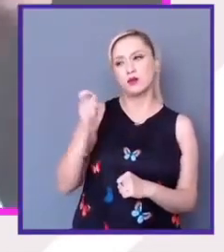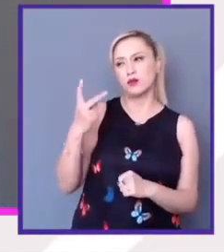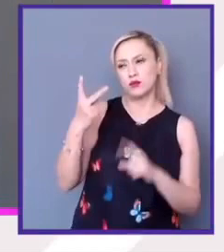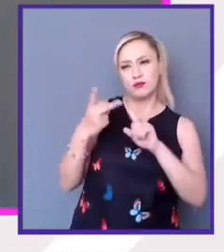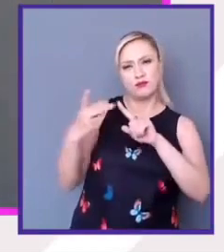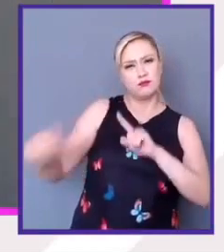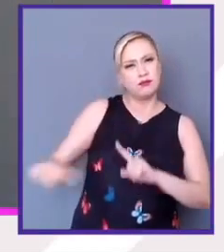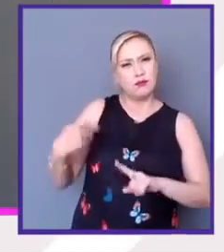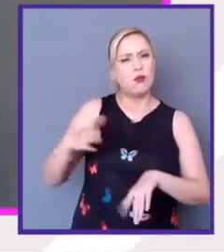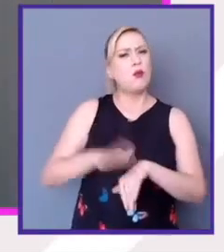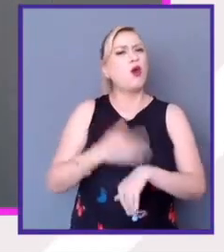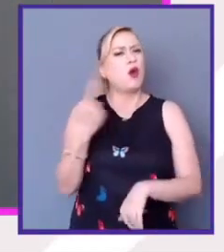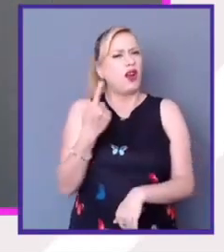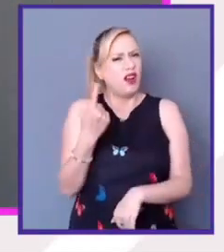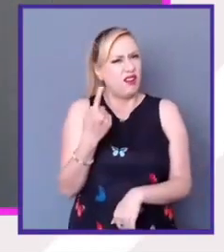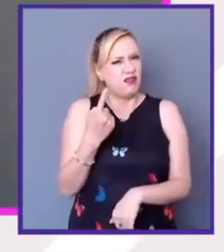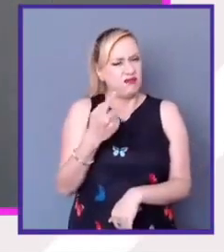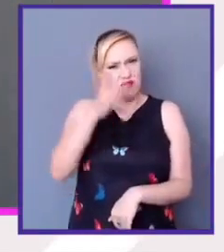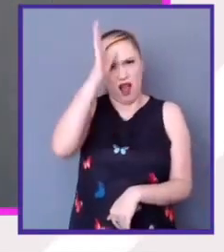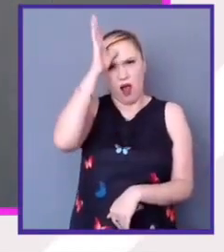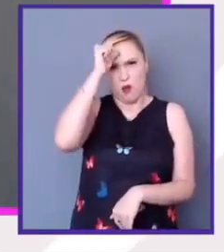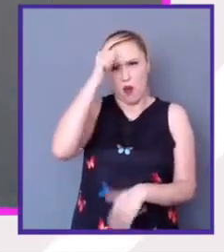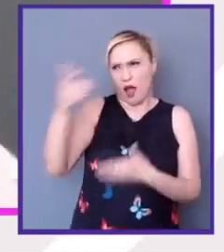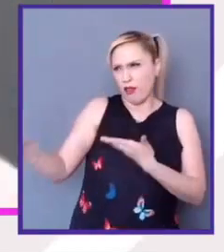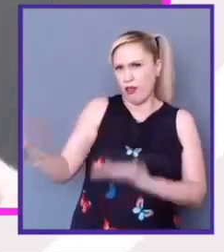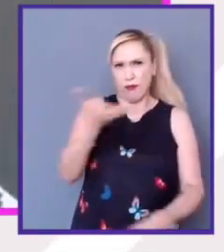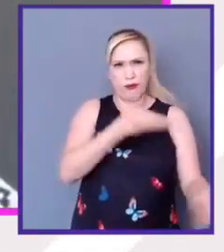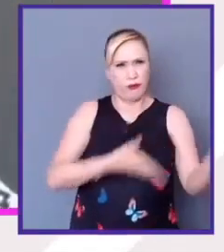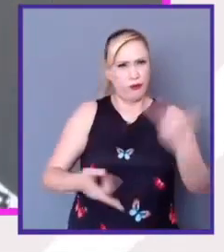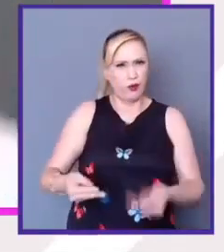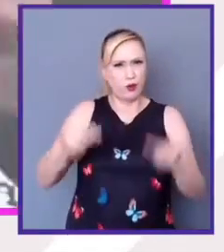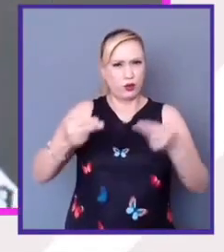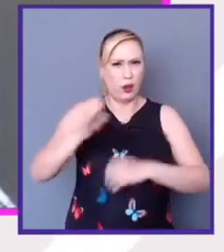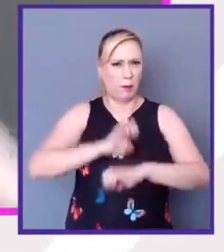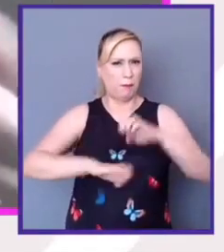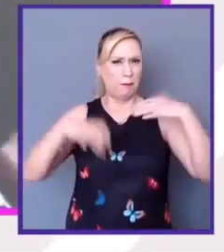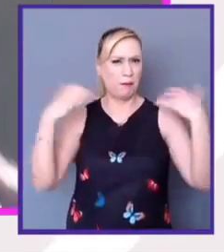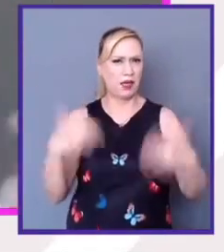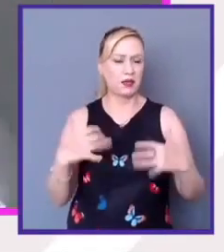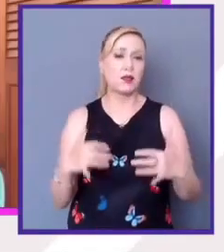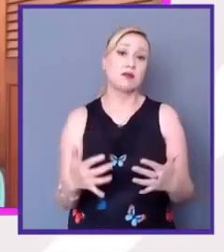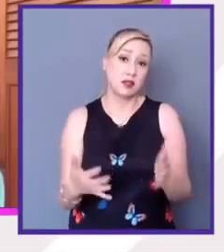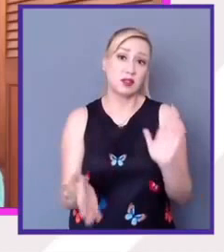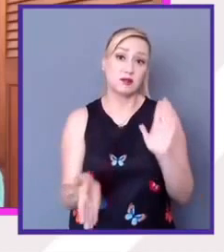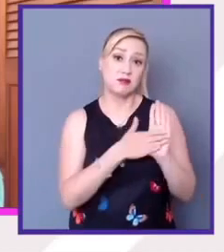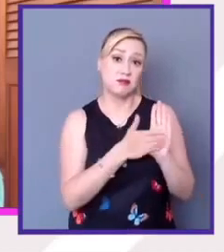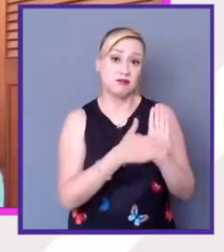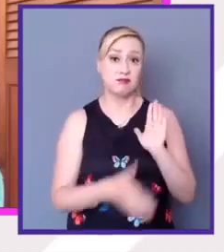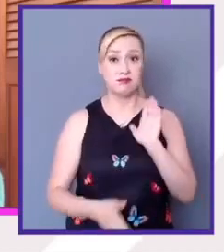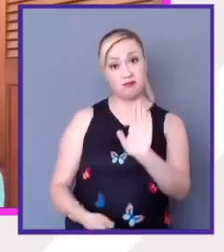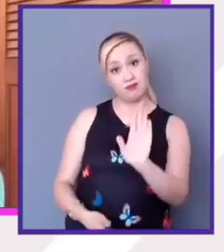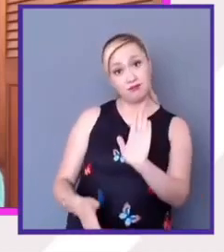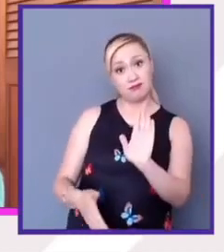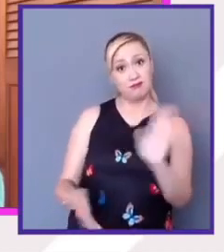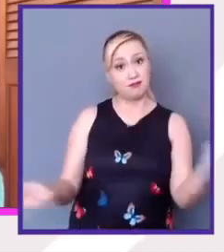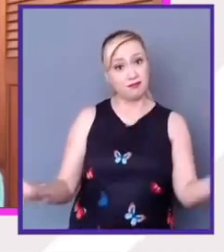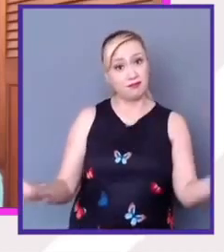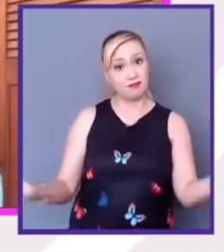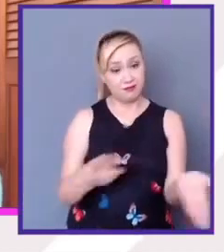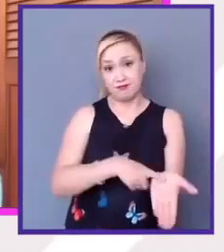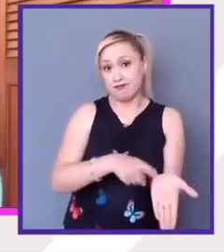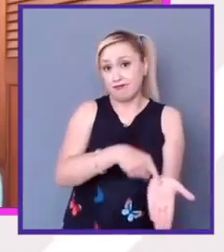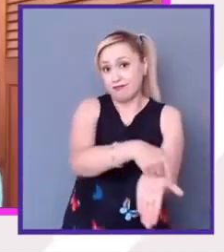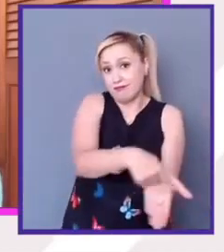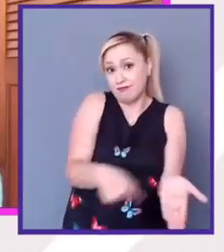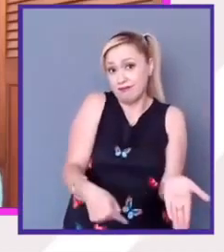qué es importante hacer un acuerdo entre empresas? Pues porque el acuerdo es importante, porque si no nos organizamos y no hacemos esto en